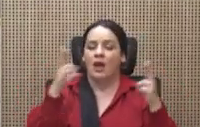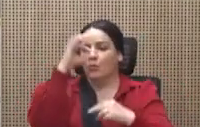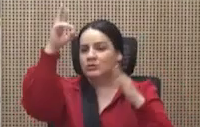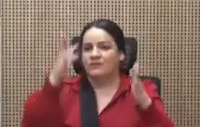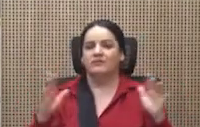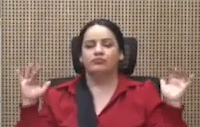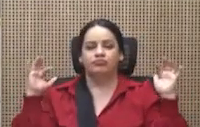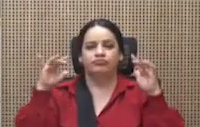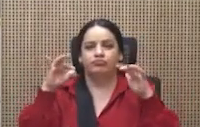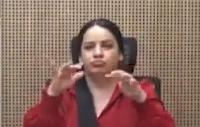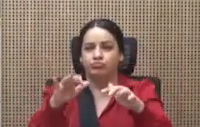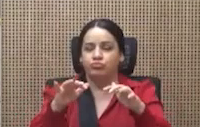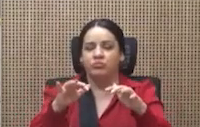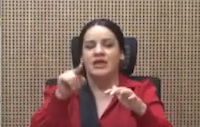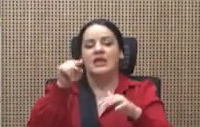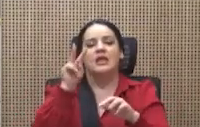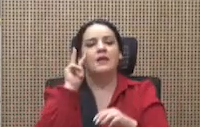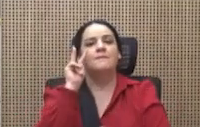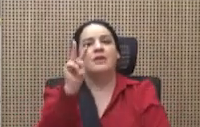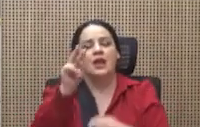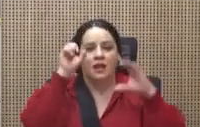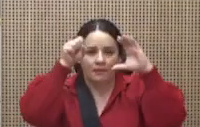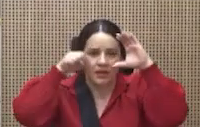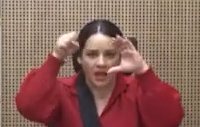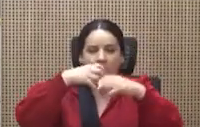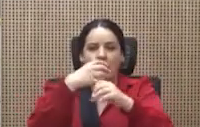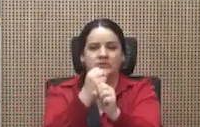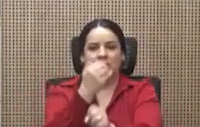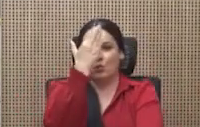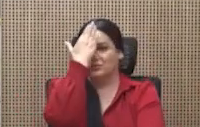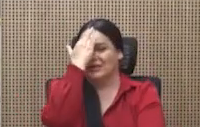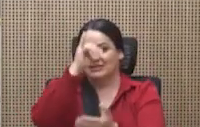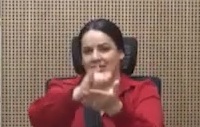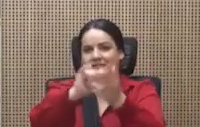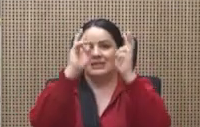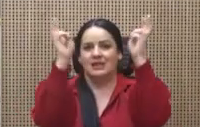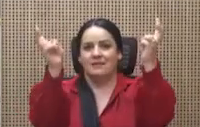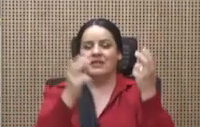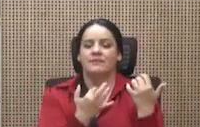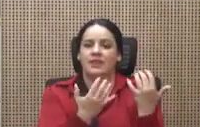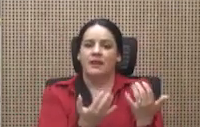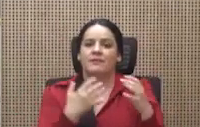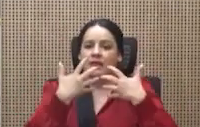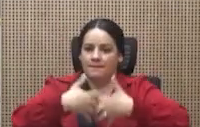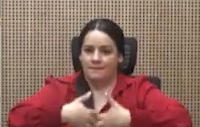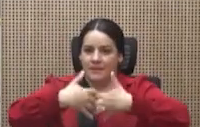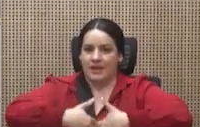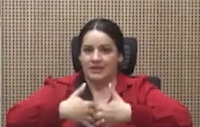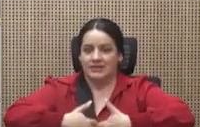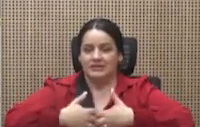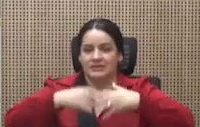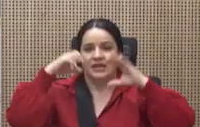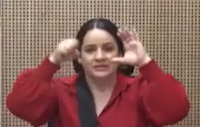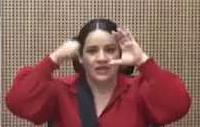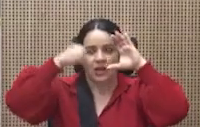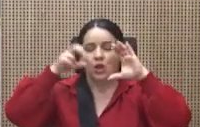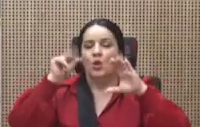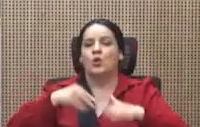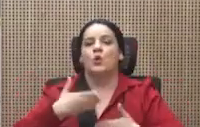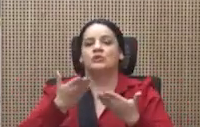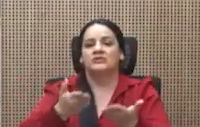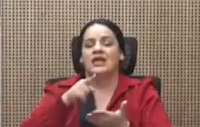verla y así podamos crear conciencia sobre este tema Esperamos que las empresas de cine no cedan a las presiones de medios y grupos